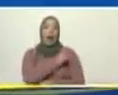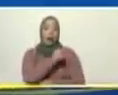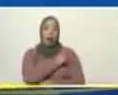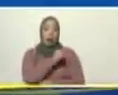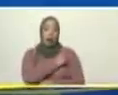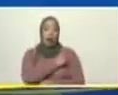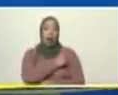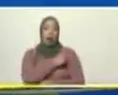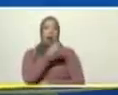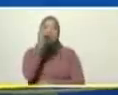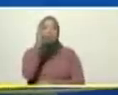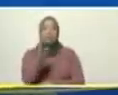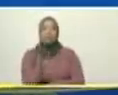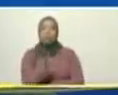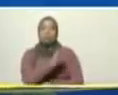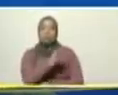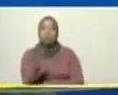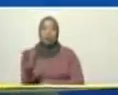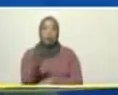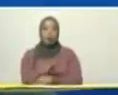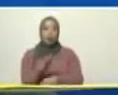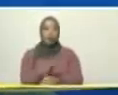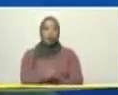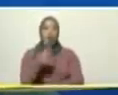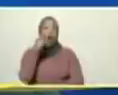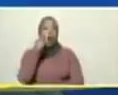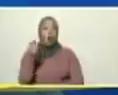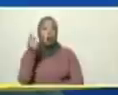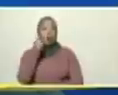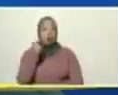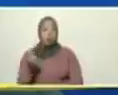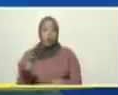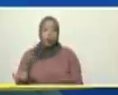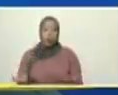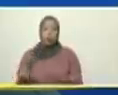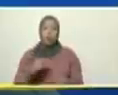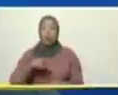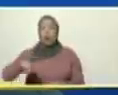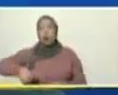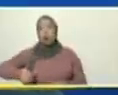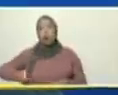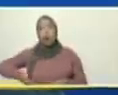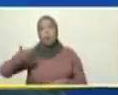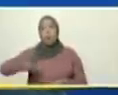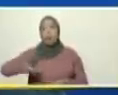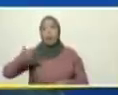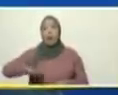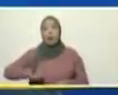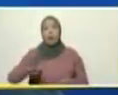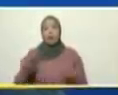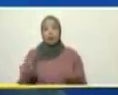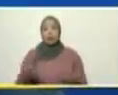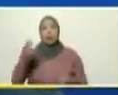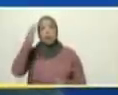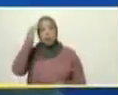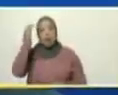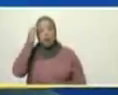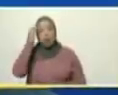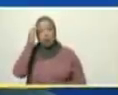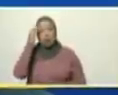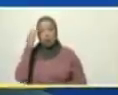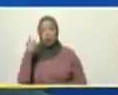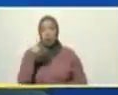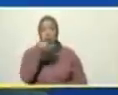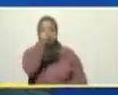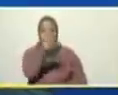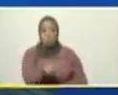esa situación. La cuestión de la comunicación es muy importante para nosotros porque sabemos que